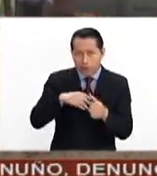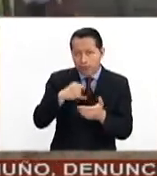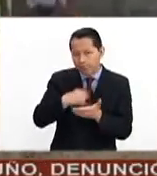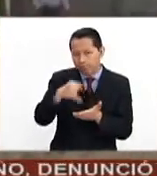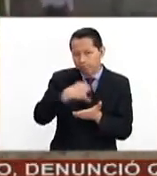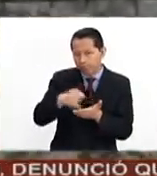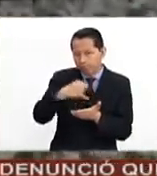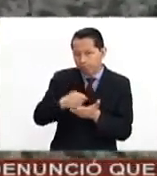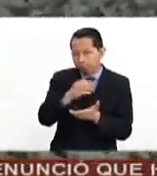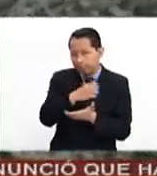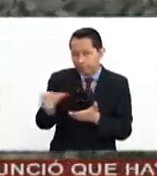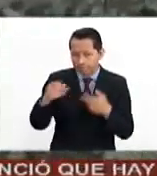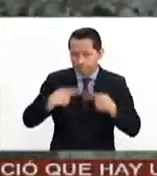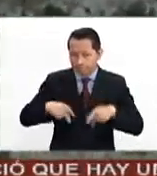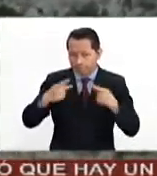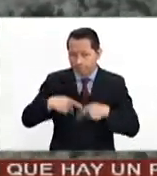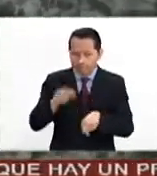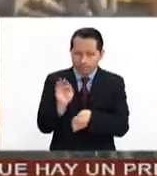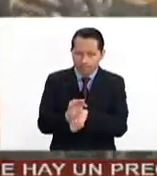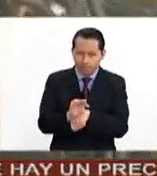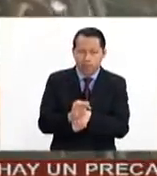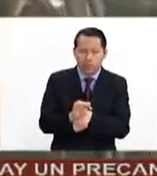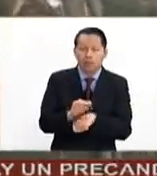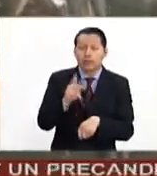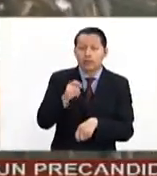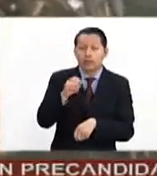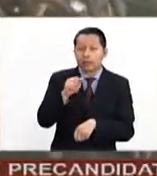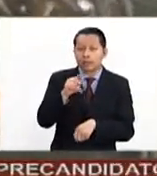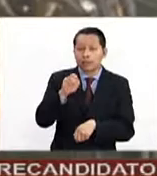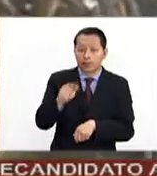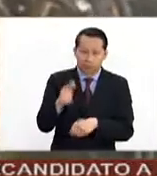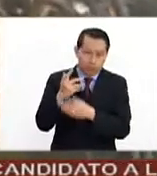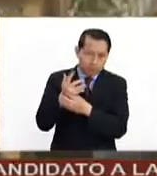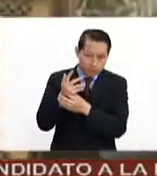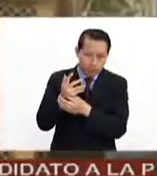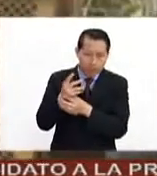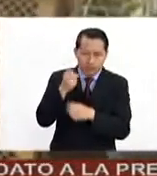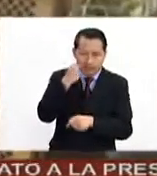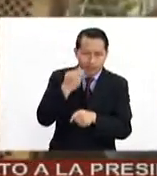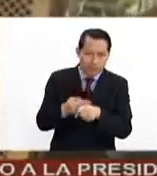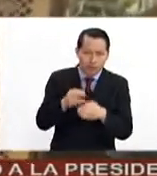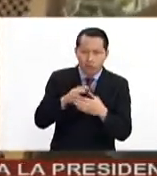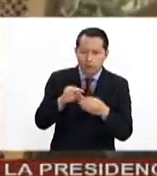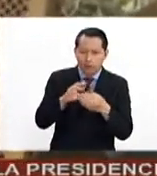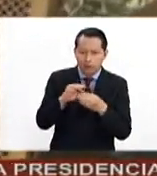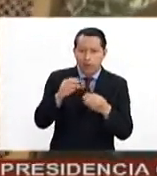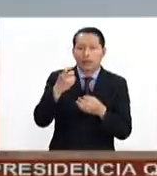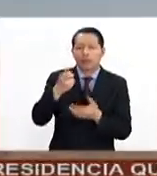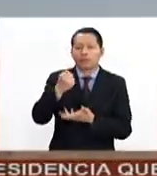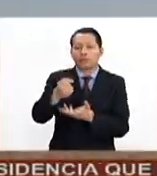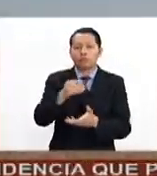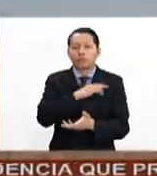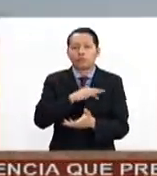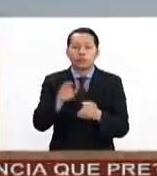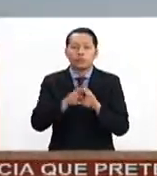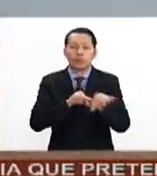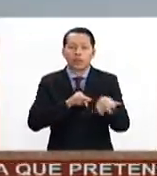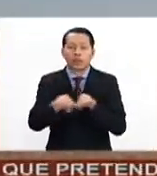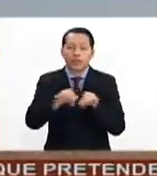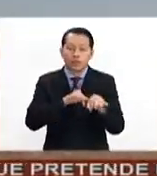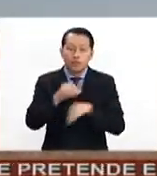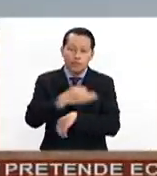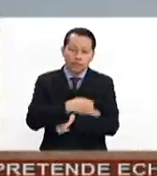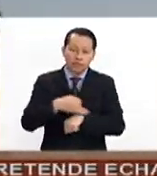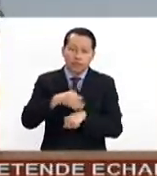en Baja California. El subsecretario de CEDESOL, Eviel Pérez Magaña, afirmó que este recurso será destinado para que los trabajadores y